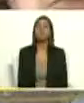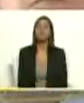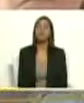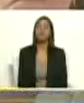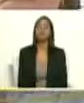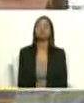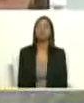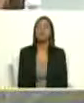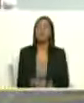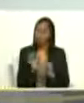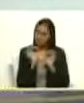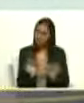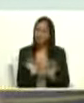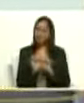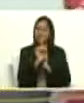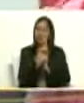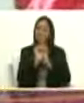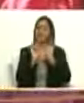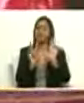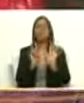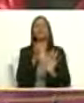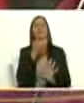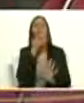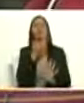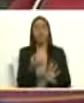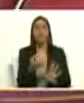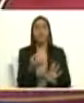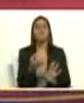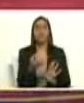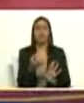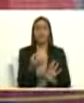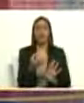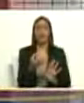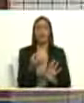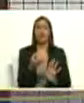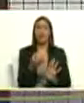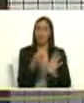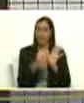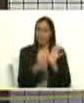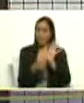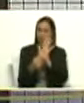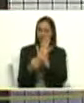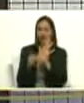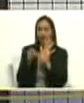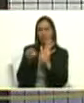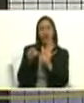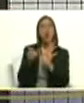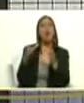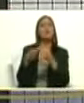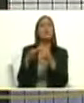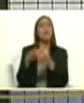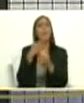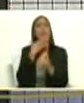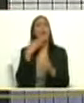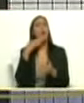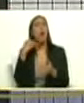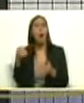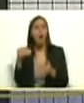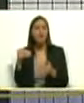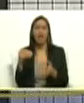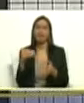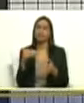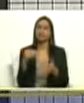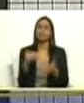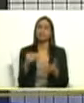de diciembre le estemos diciendo a la generación joven intermedia a la